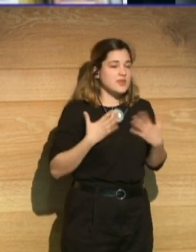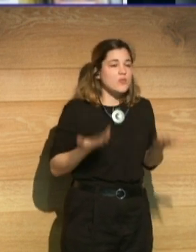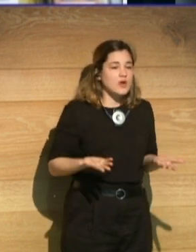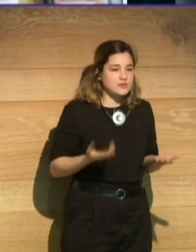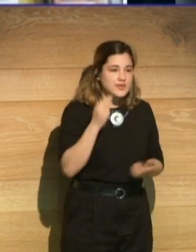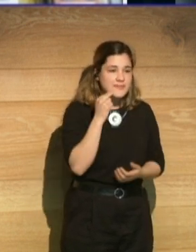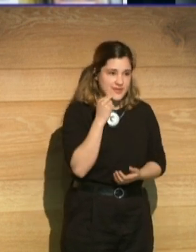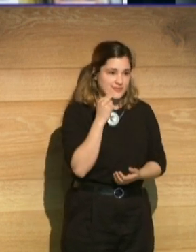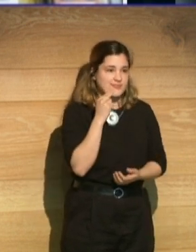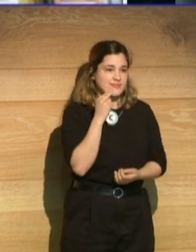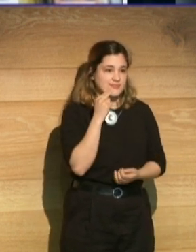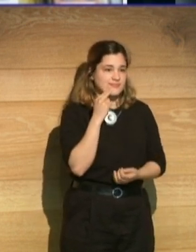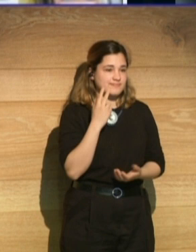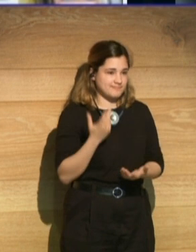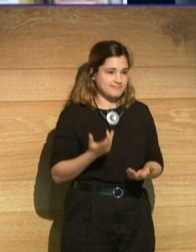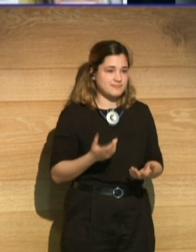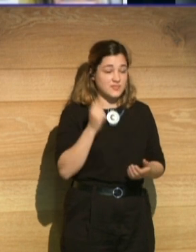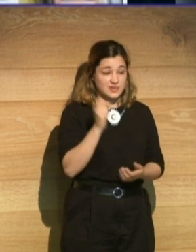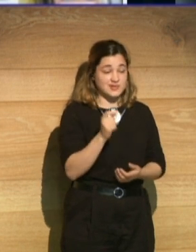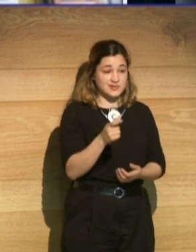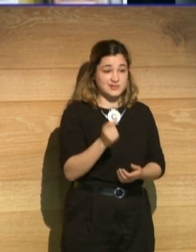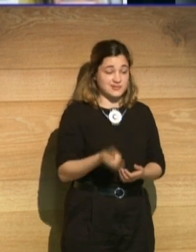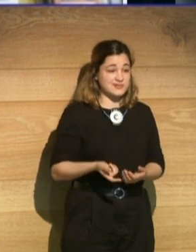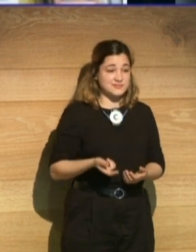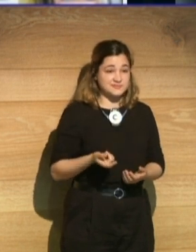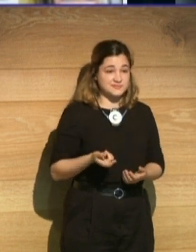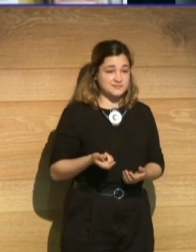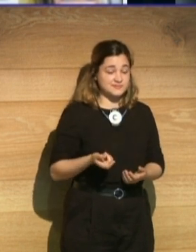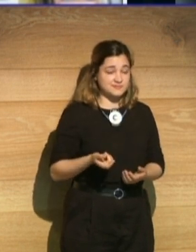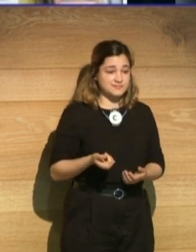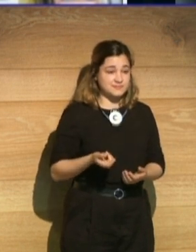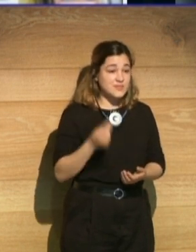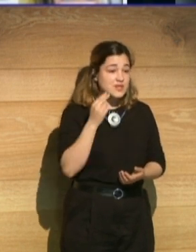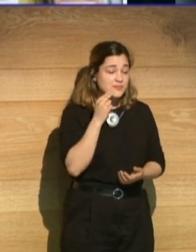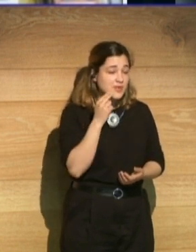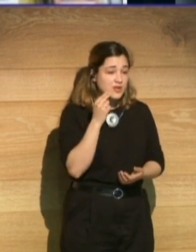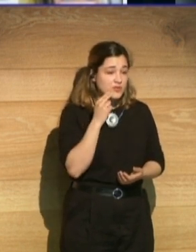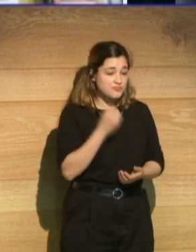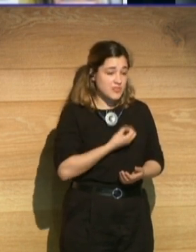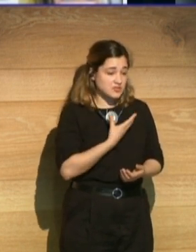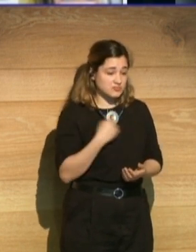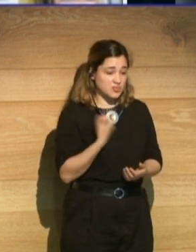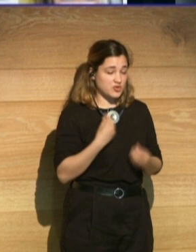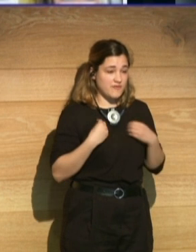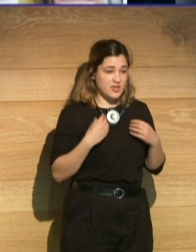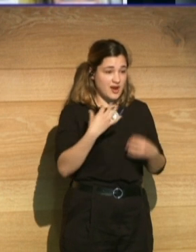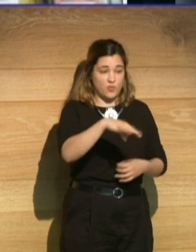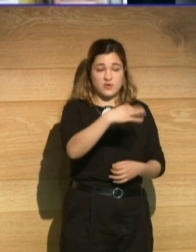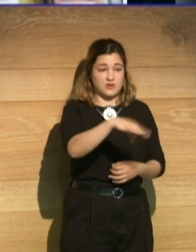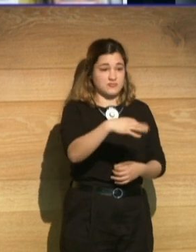miedo. Y muy a menudo el miedo es la única pasión que tenemos en nuestra vida.